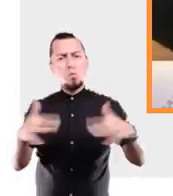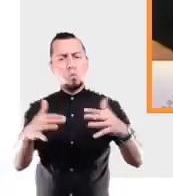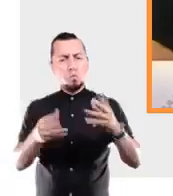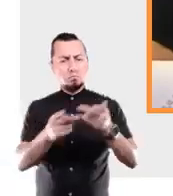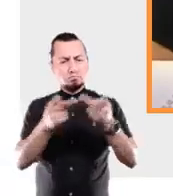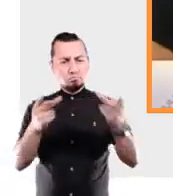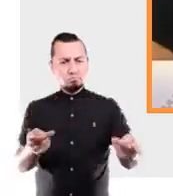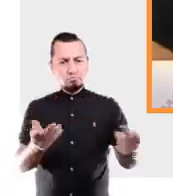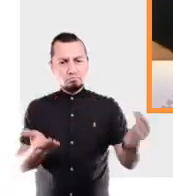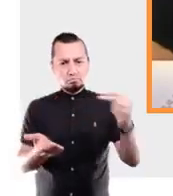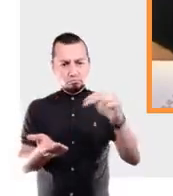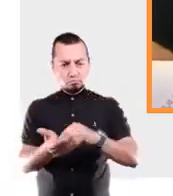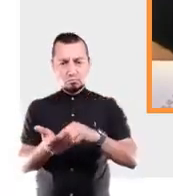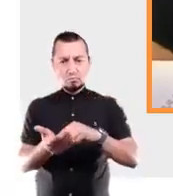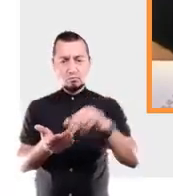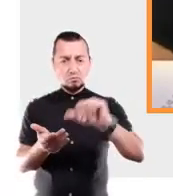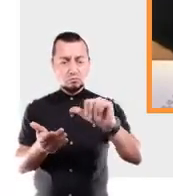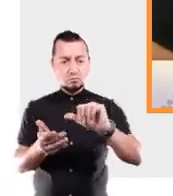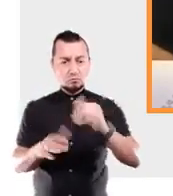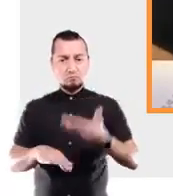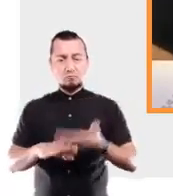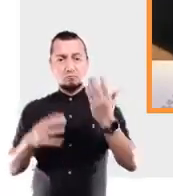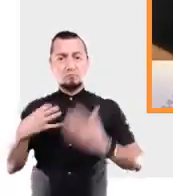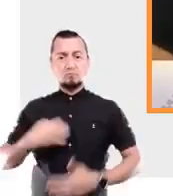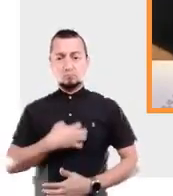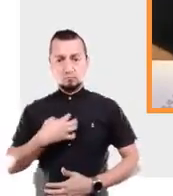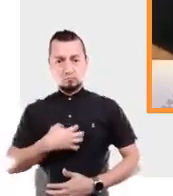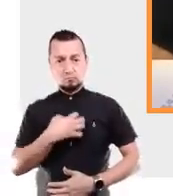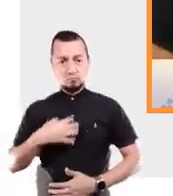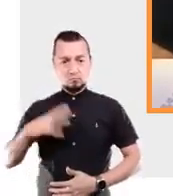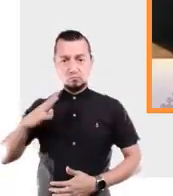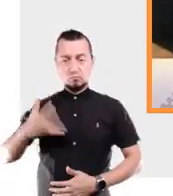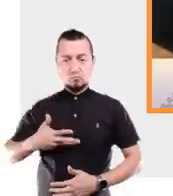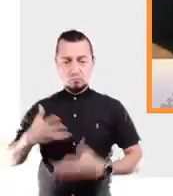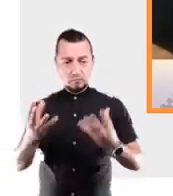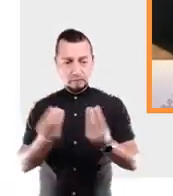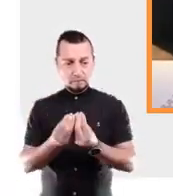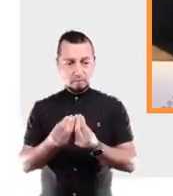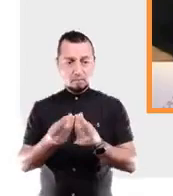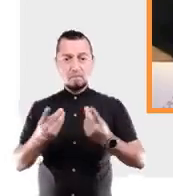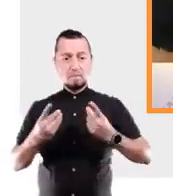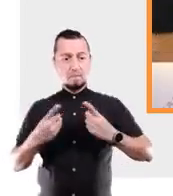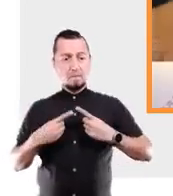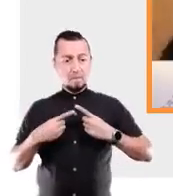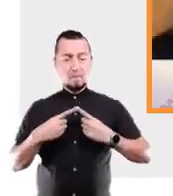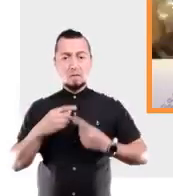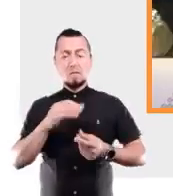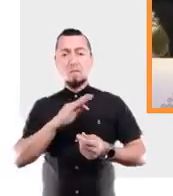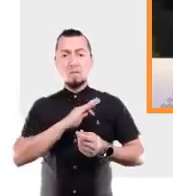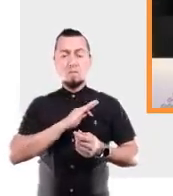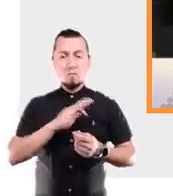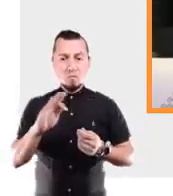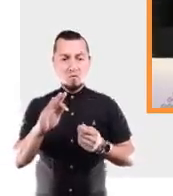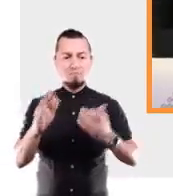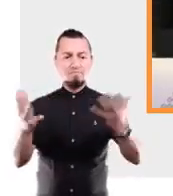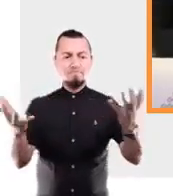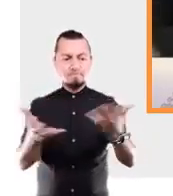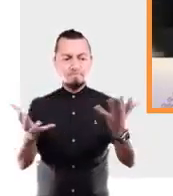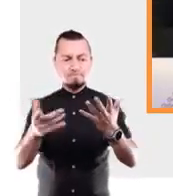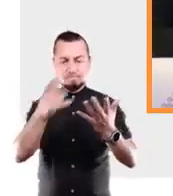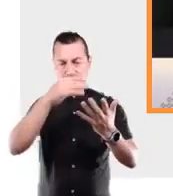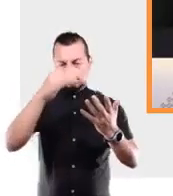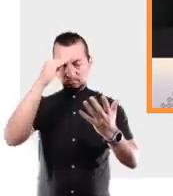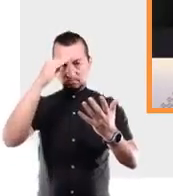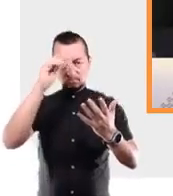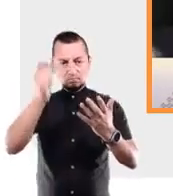no solamente es motivo de orgullo, sino que nos ha servido para poder refrendar el